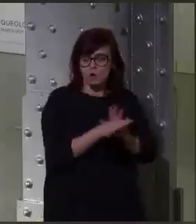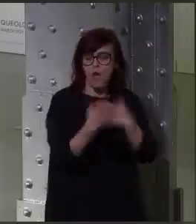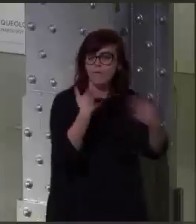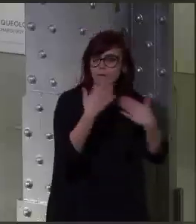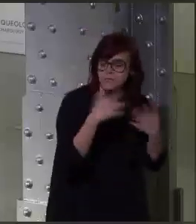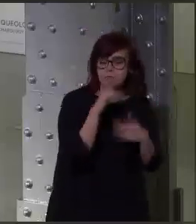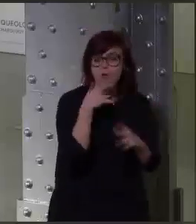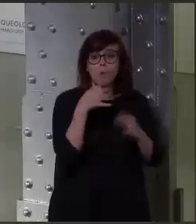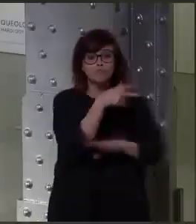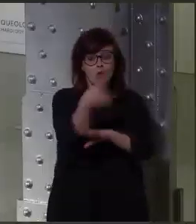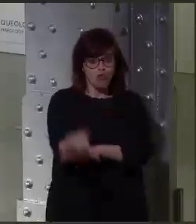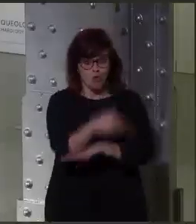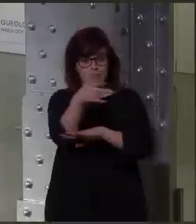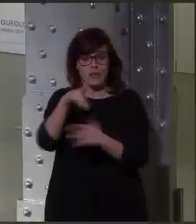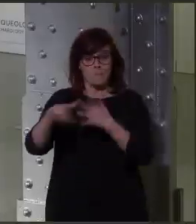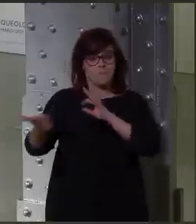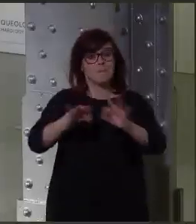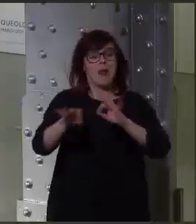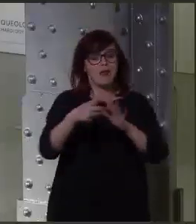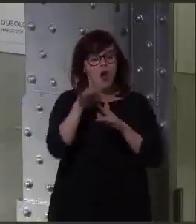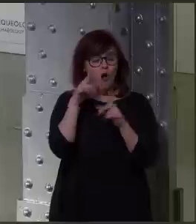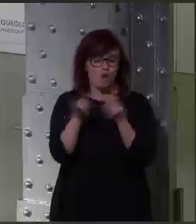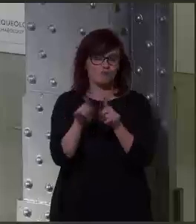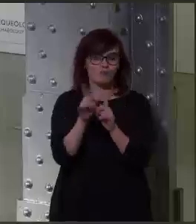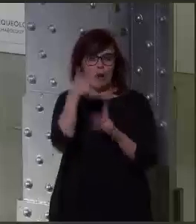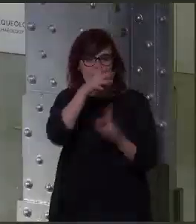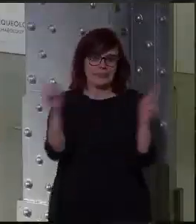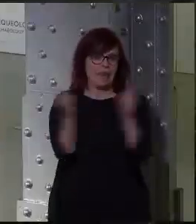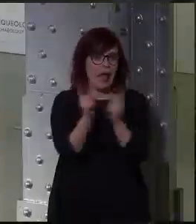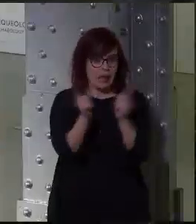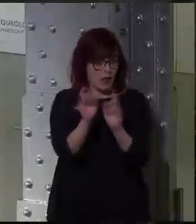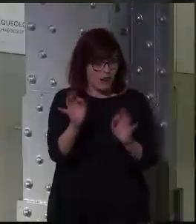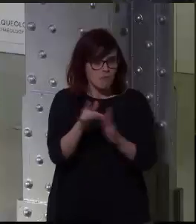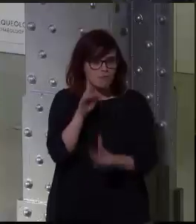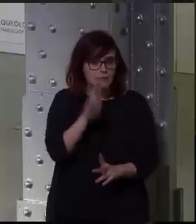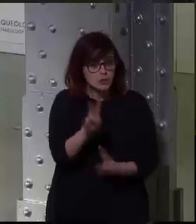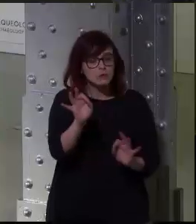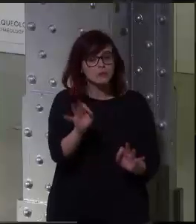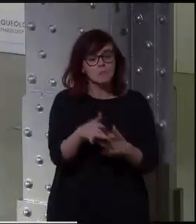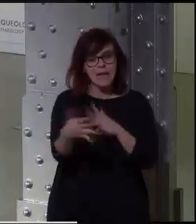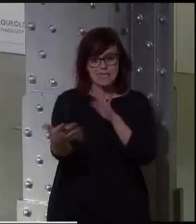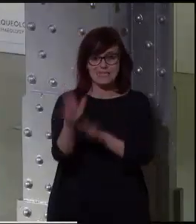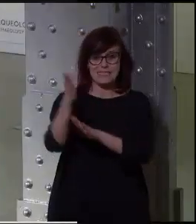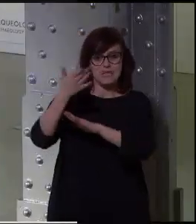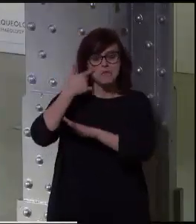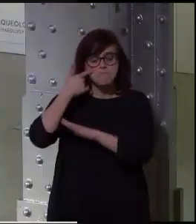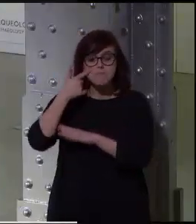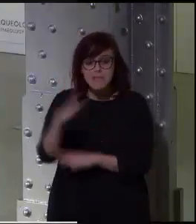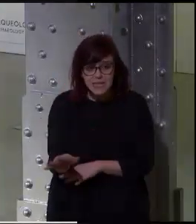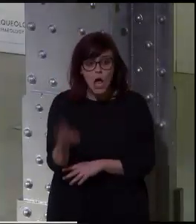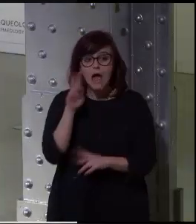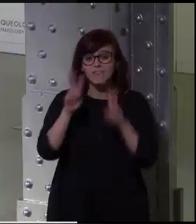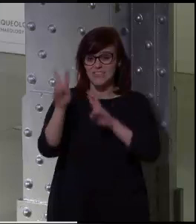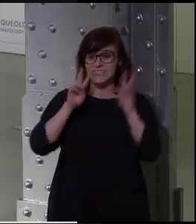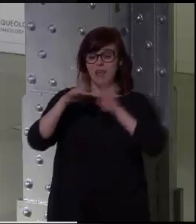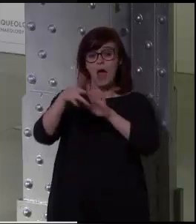de hecho estará en ese documental que hemos visto el tráiler y bueno, y lo que nos enseña, vamos a intentar, mira, ahí los veis